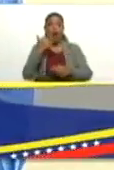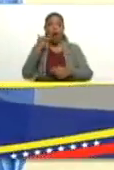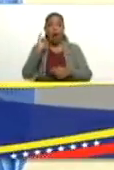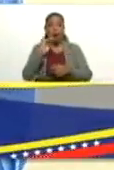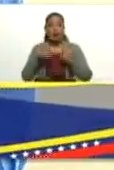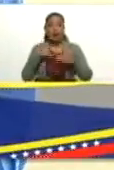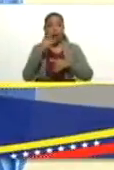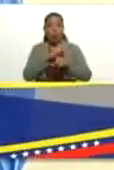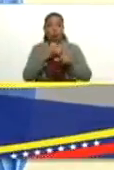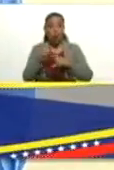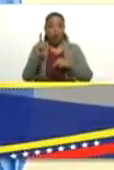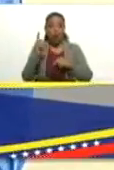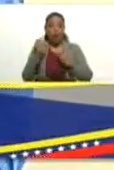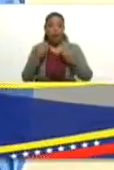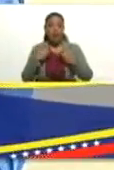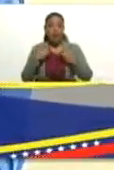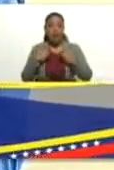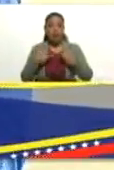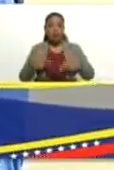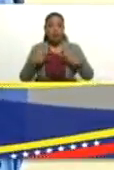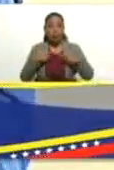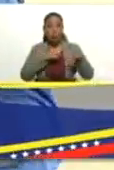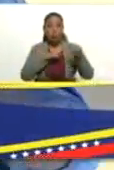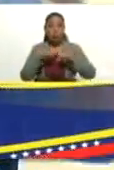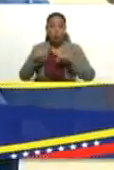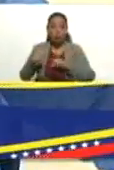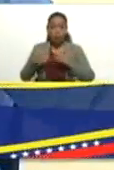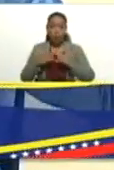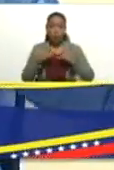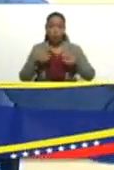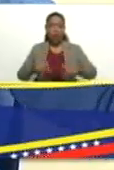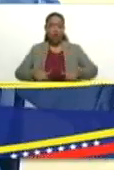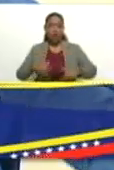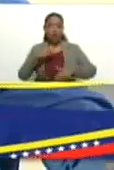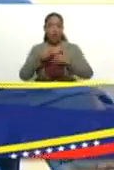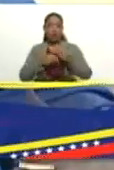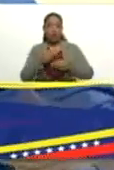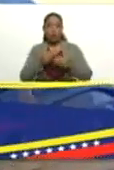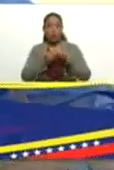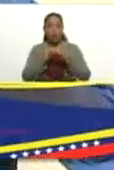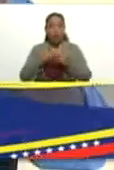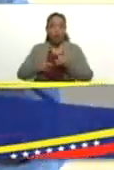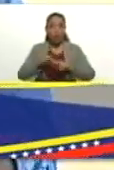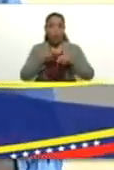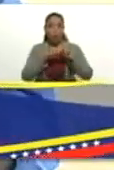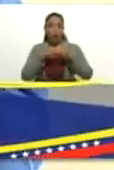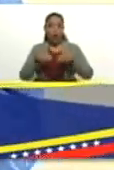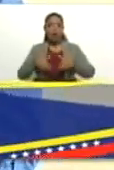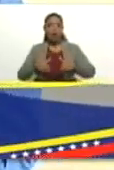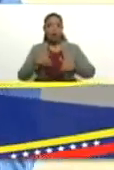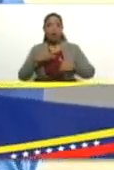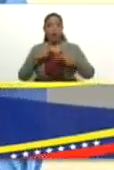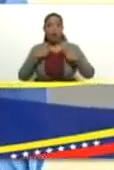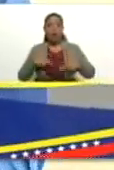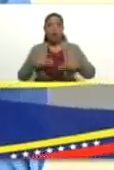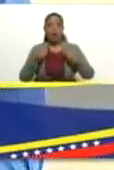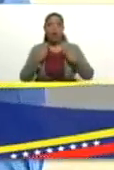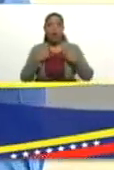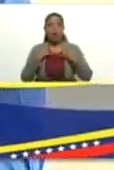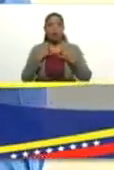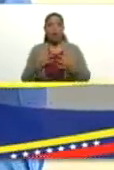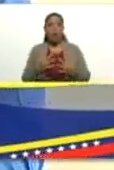de eso es la construcción del socialismo. Más allá de todo el esfuerzo que hacemos en Cabilla, en cemento, en construcción, es el esfuerzo humano para vivir con